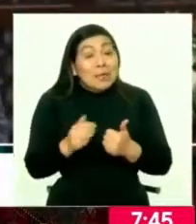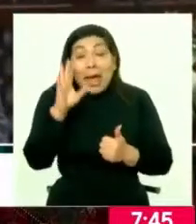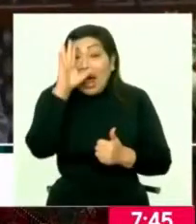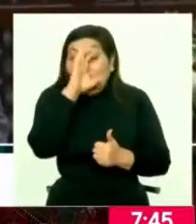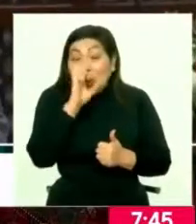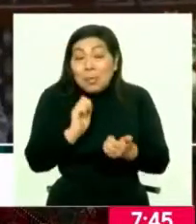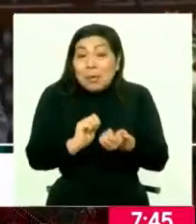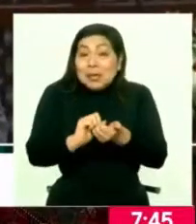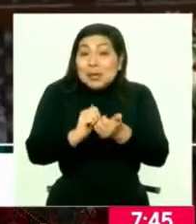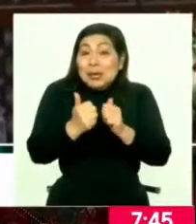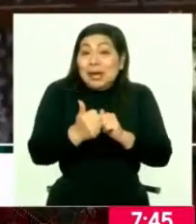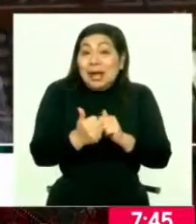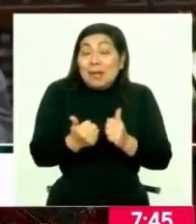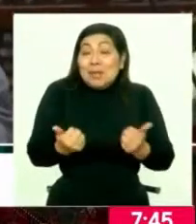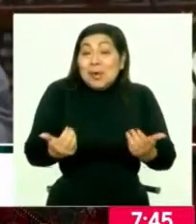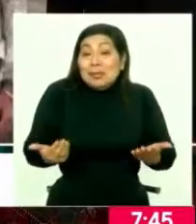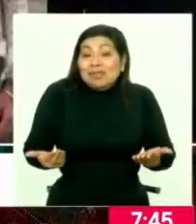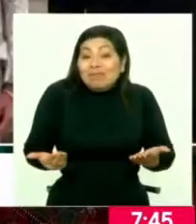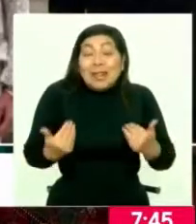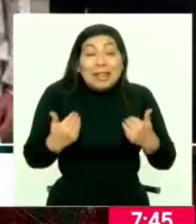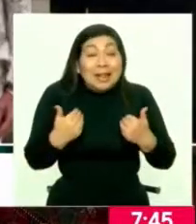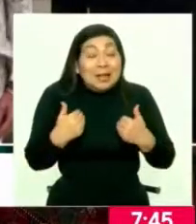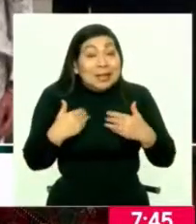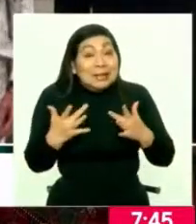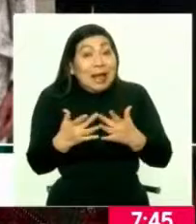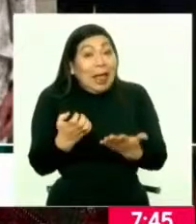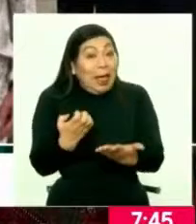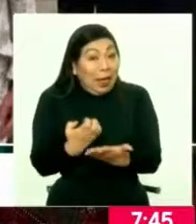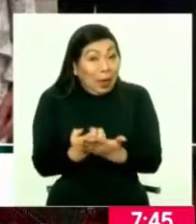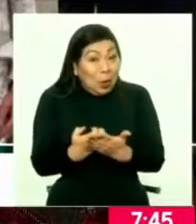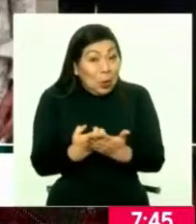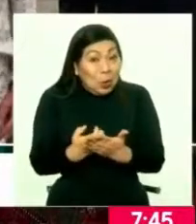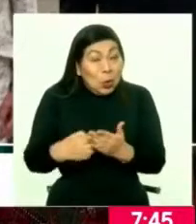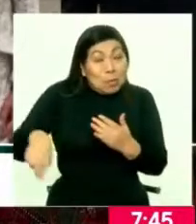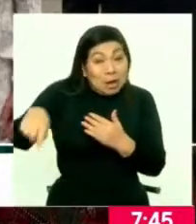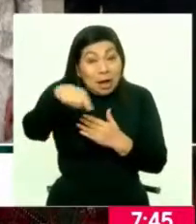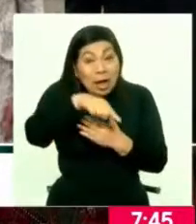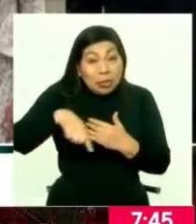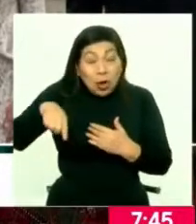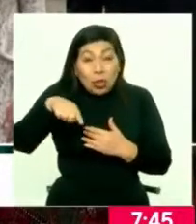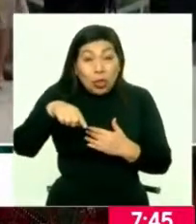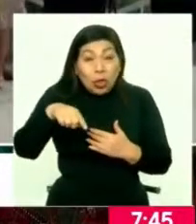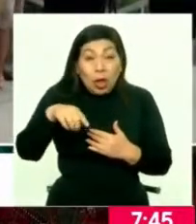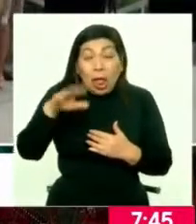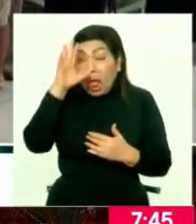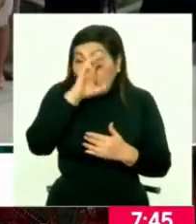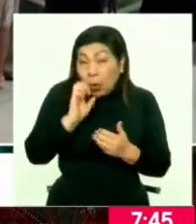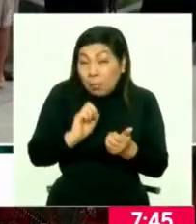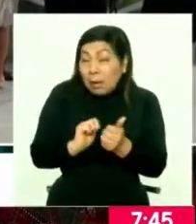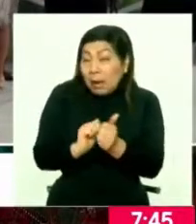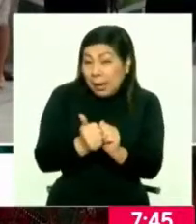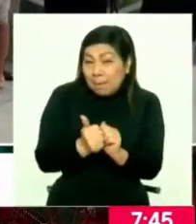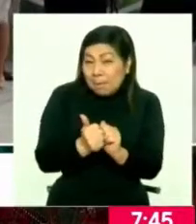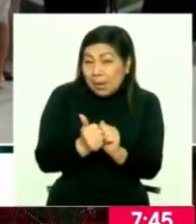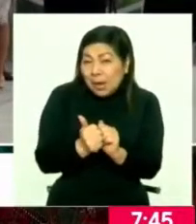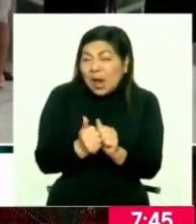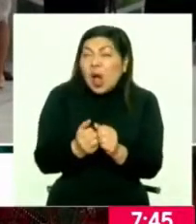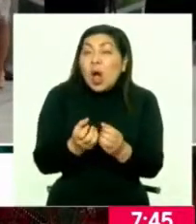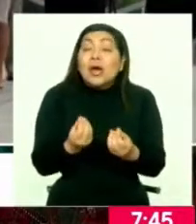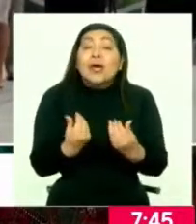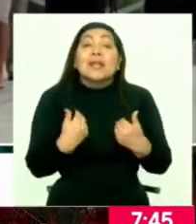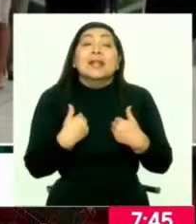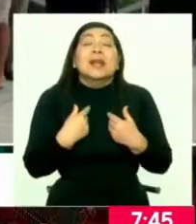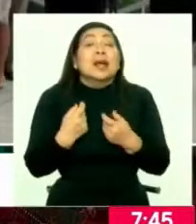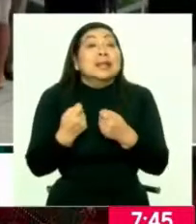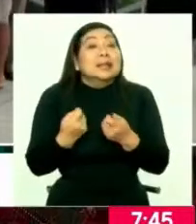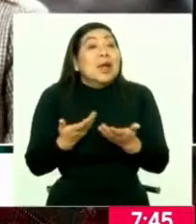¿Este cambio también podría tener algún impacto económico en la región, en la zona? ¿Podría cambiar la línea de acción? ¿Tendría